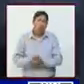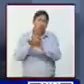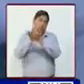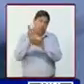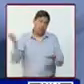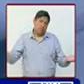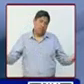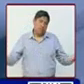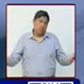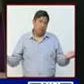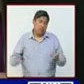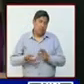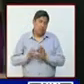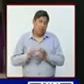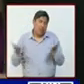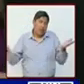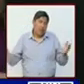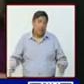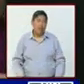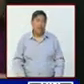rehabilitación.